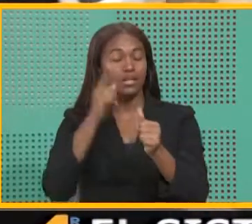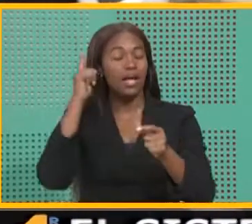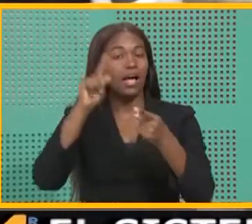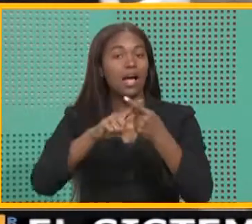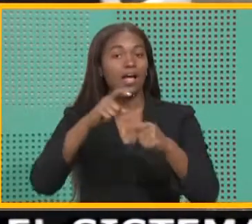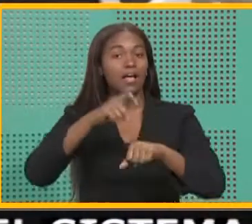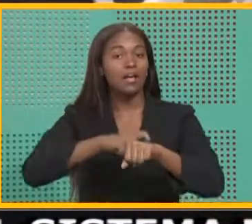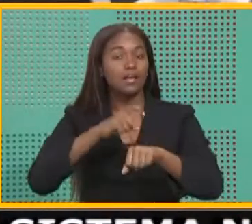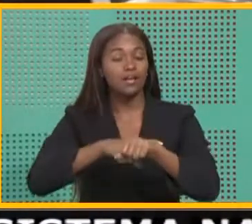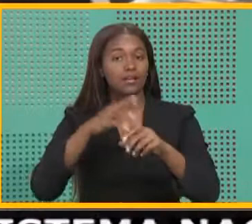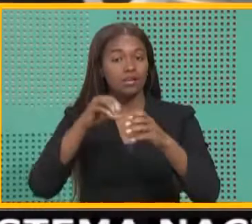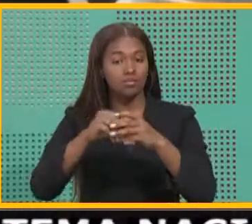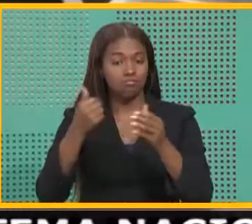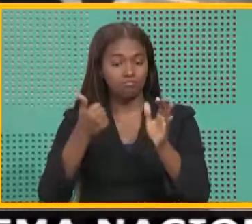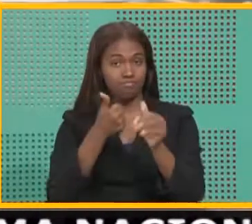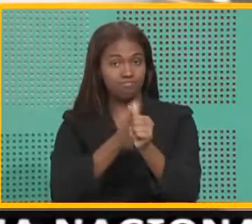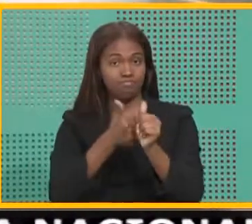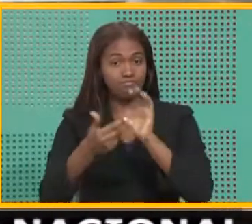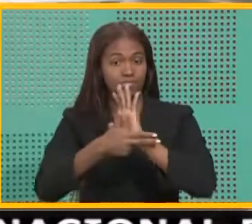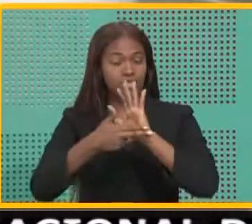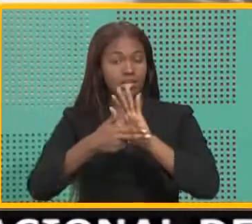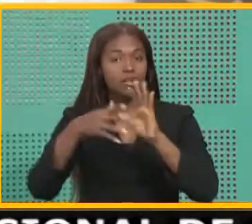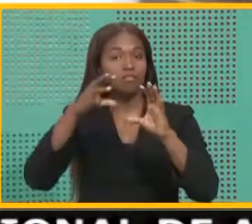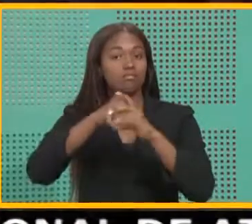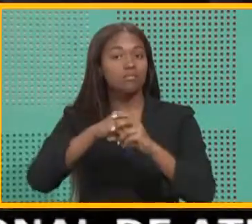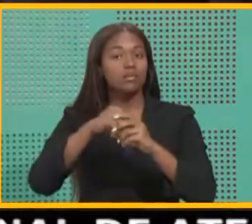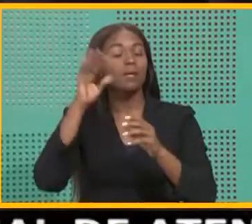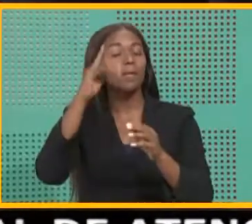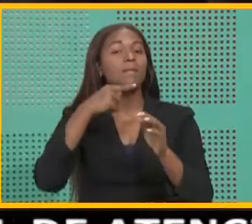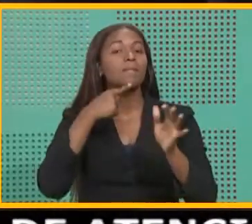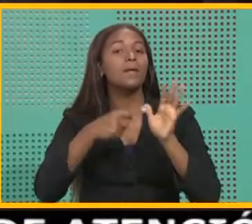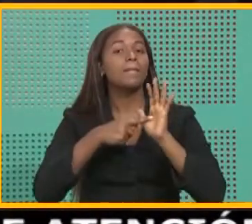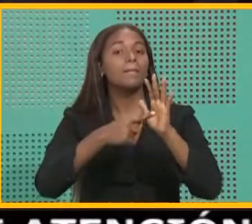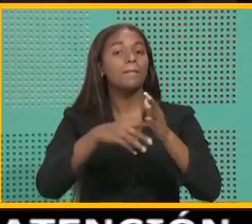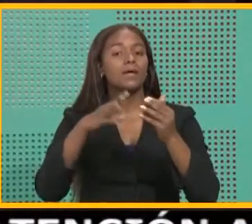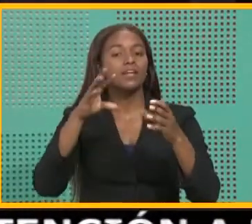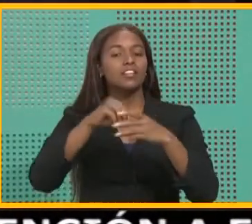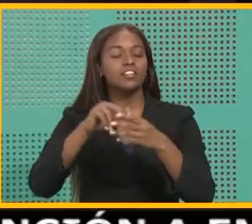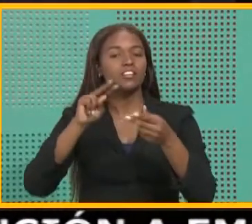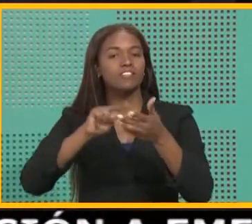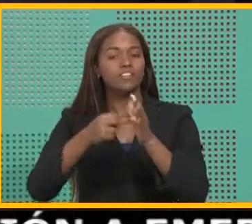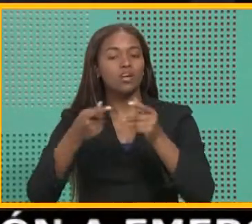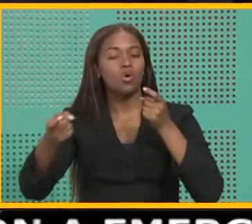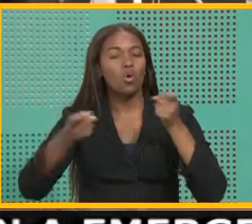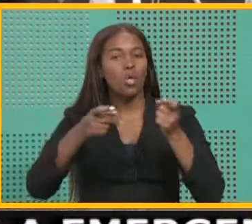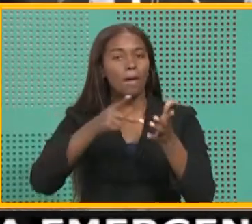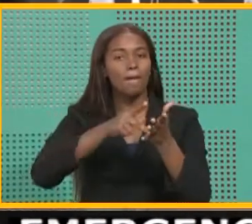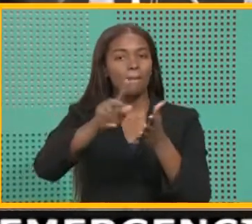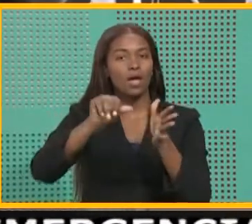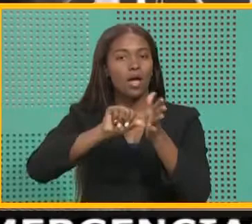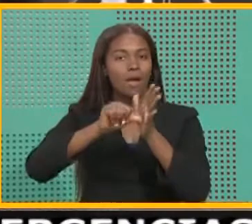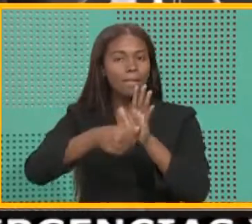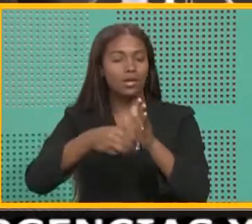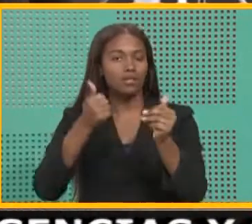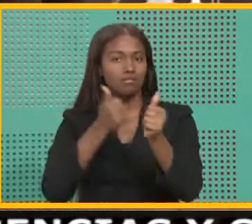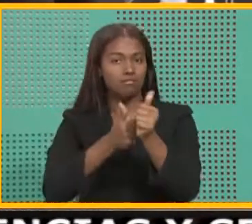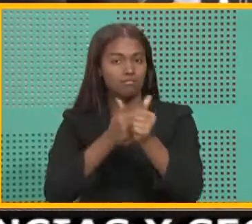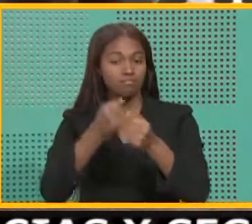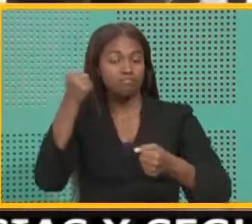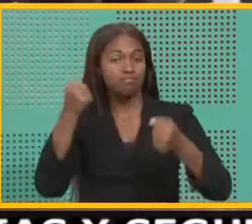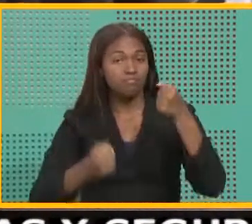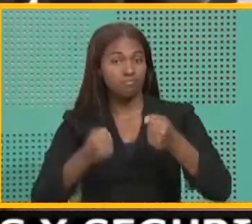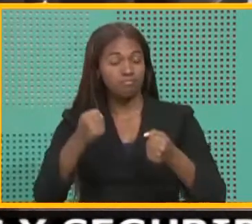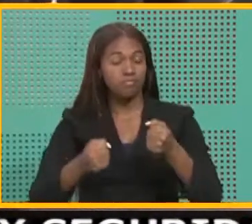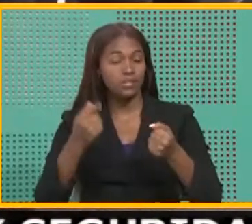del marbete o etiqueta adhesiva con secuencia numérica que representa el mecanismo de control del pago del impuesto de circulación de